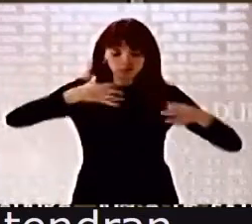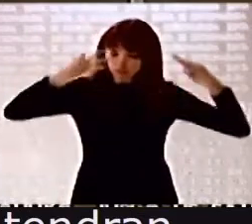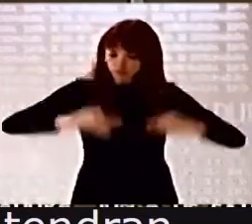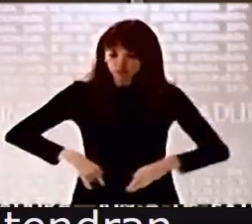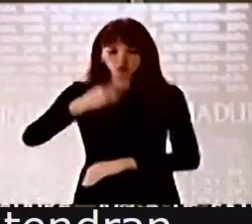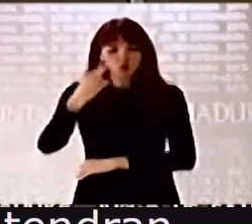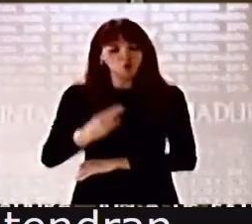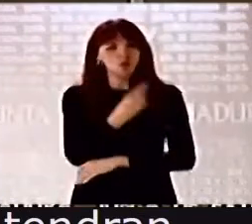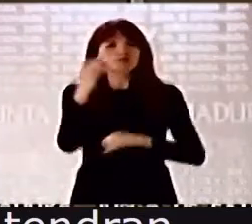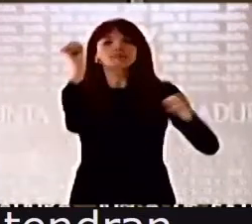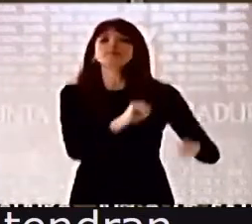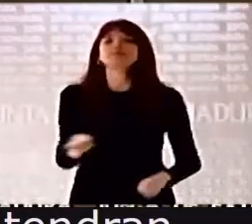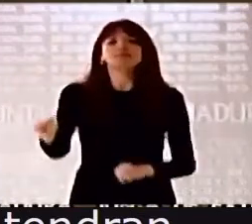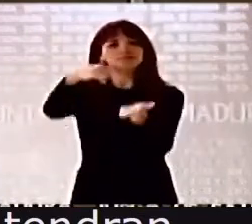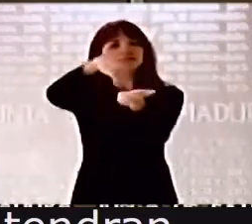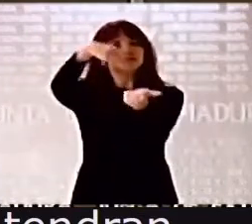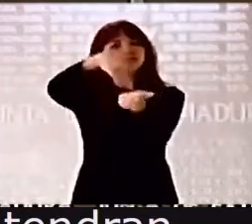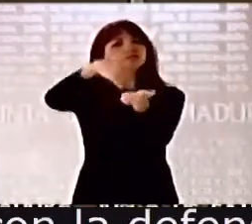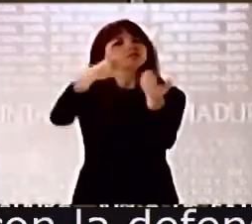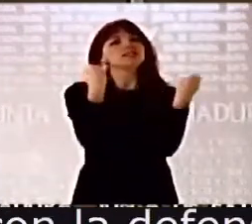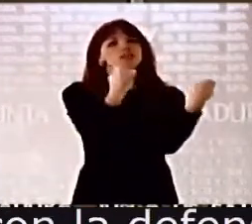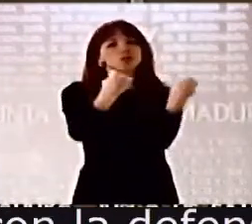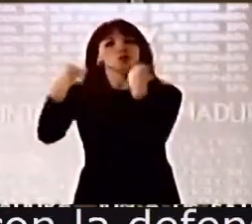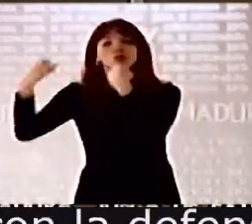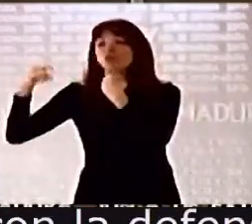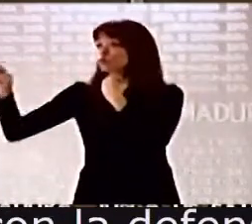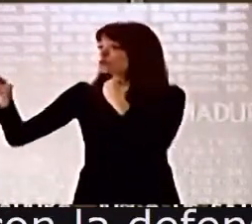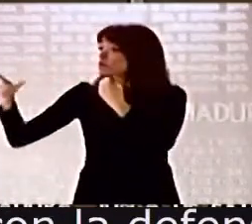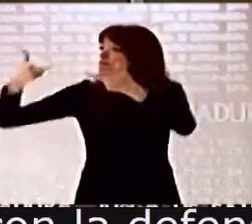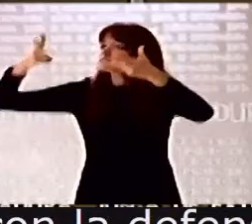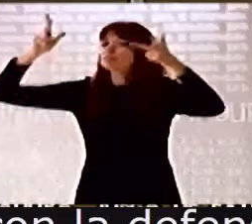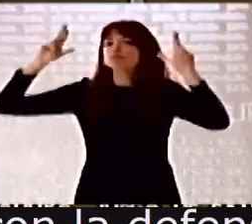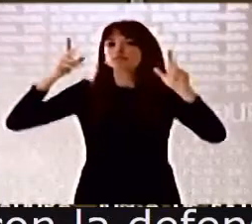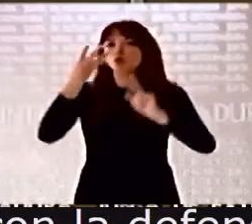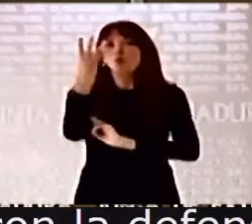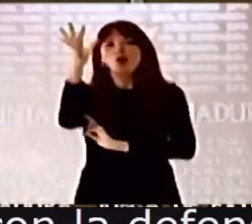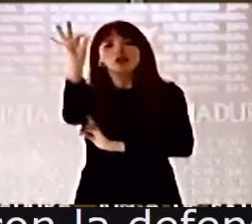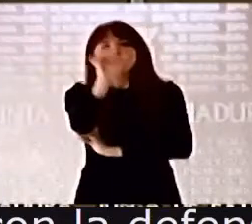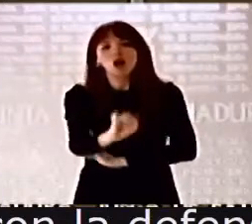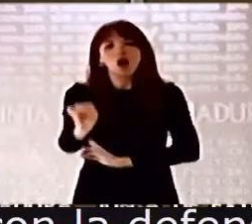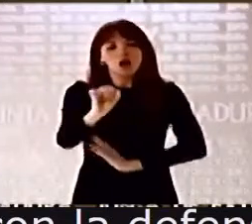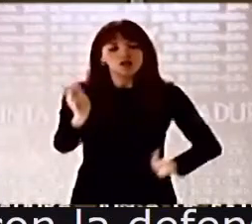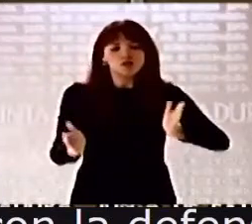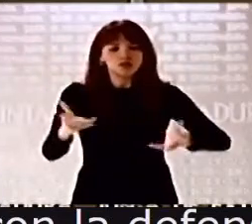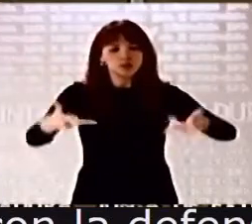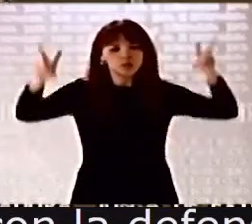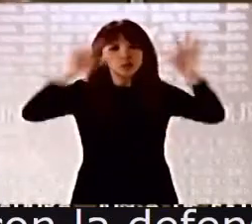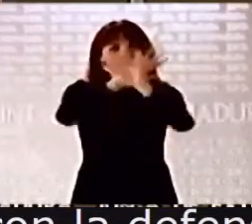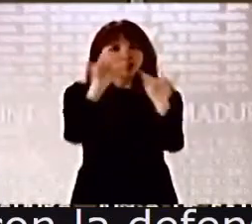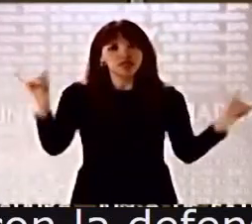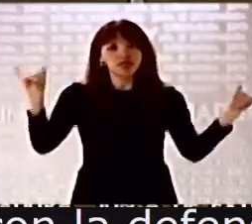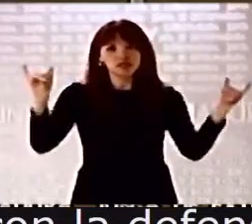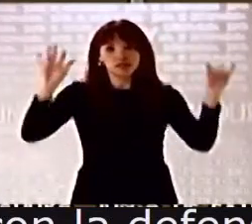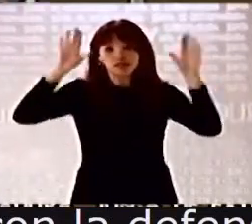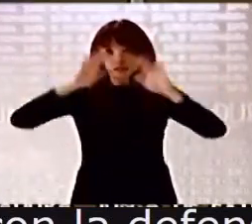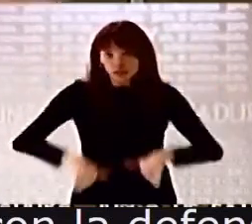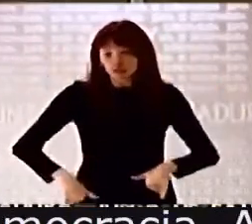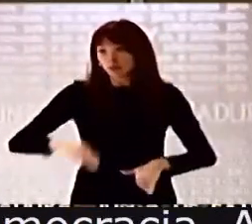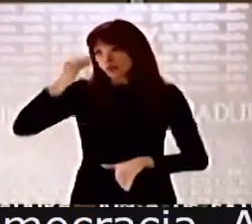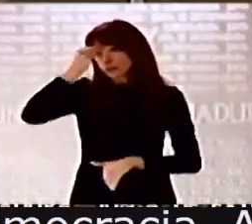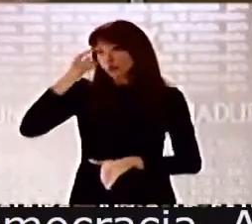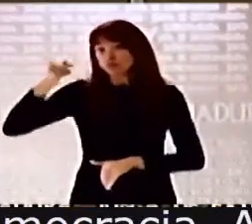la defensa de la institución que ha permitido 40 años de paz y de democracia en nuestro país. Y al final pensamos que como es